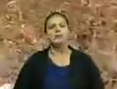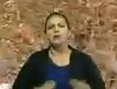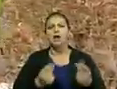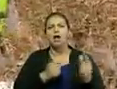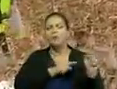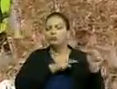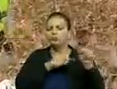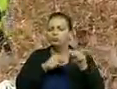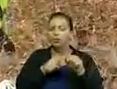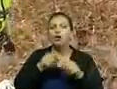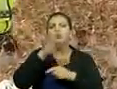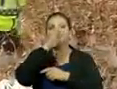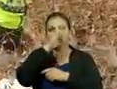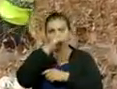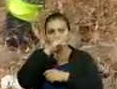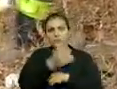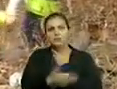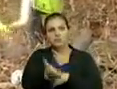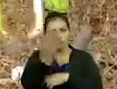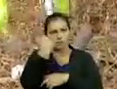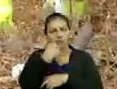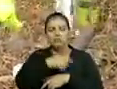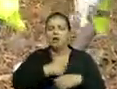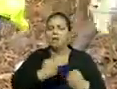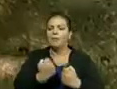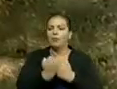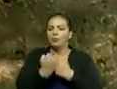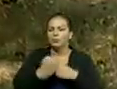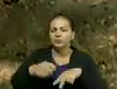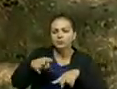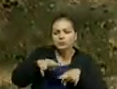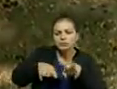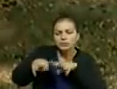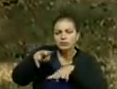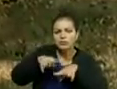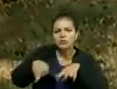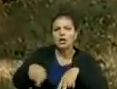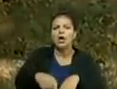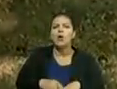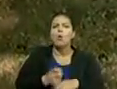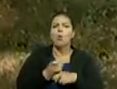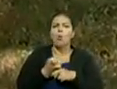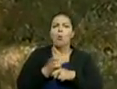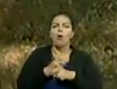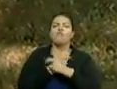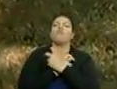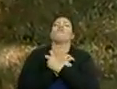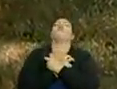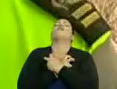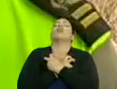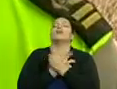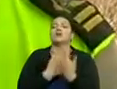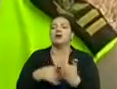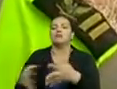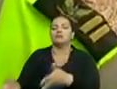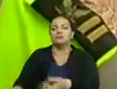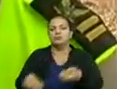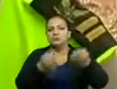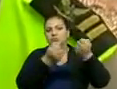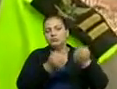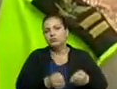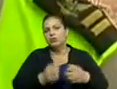ATM, que también colaboraron. La osamenta deberá ser sometida a una necropsia. Pues entonces las